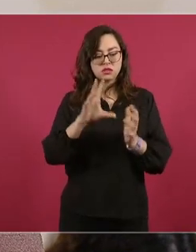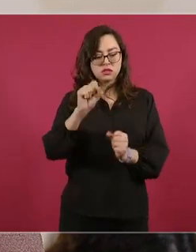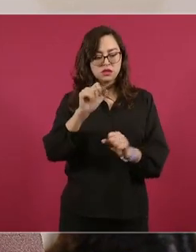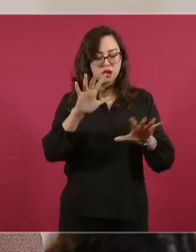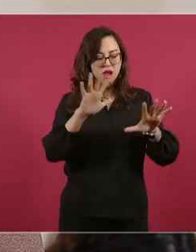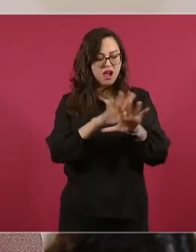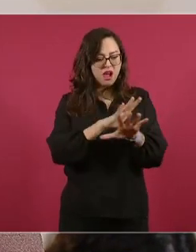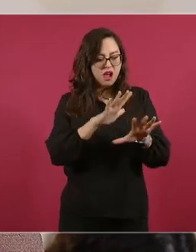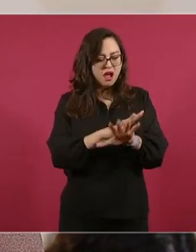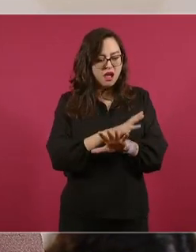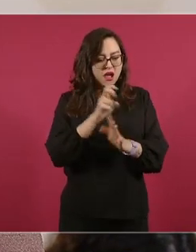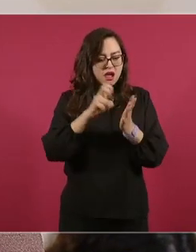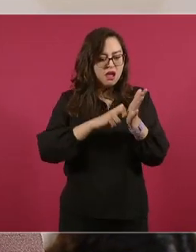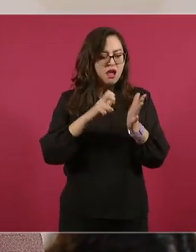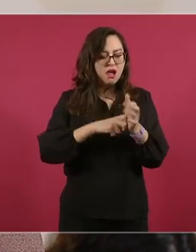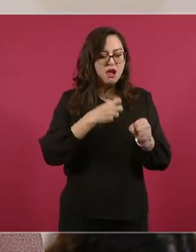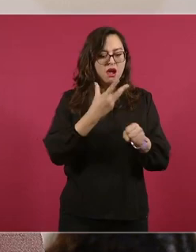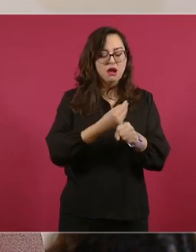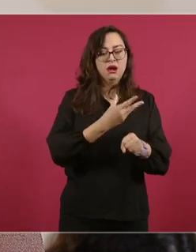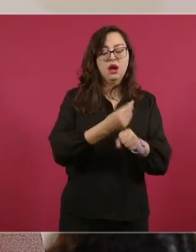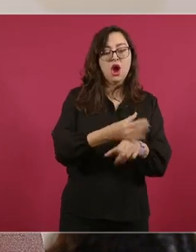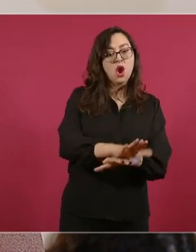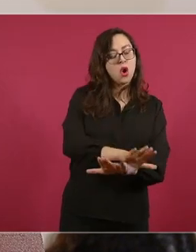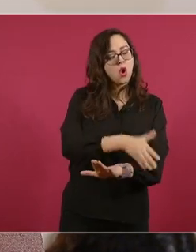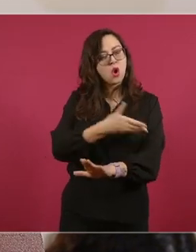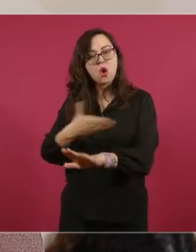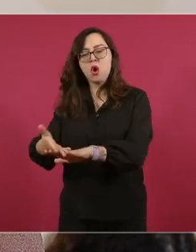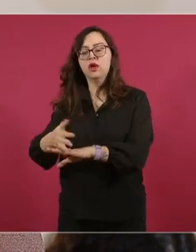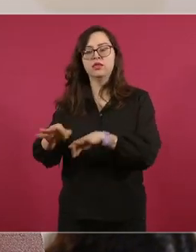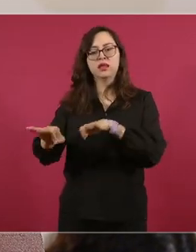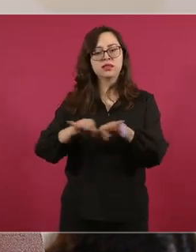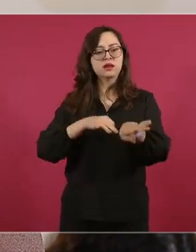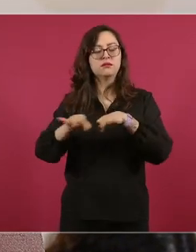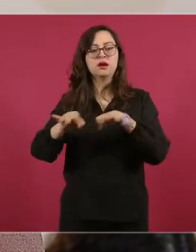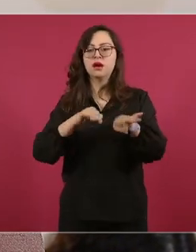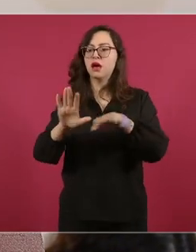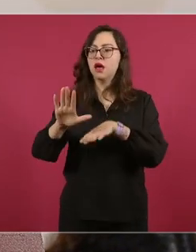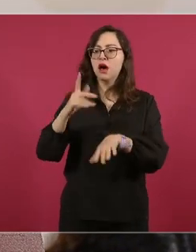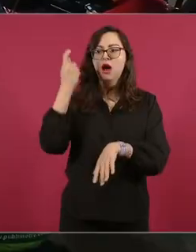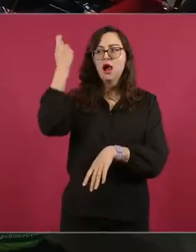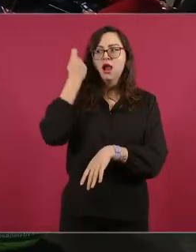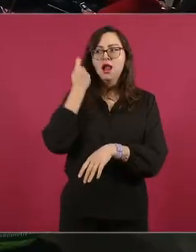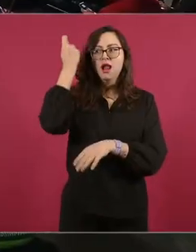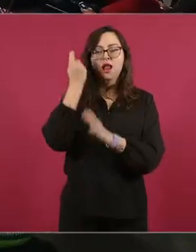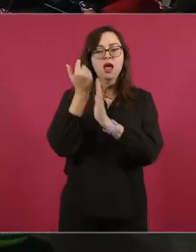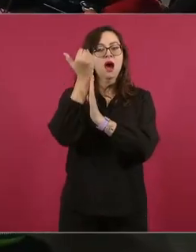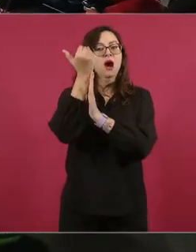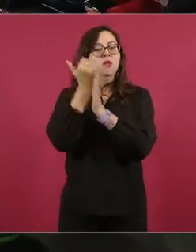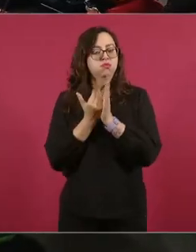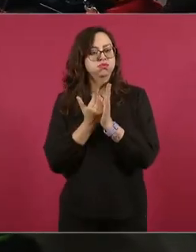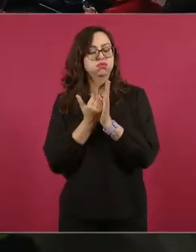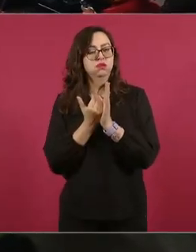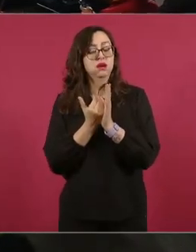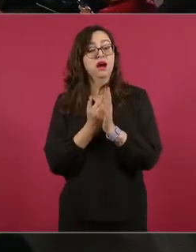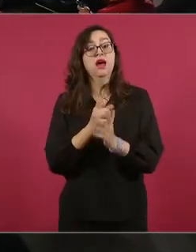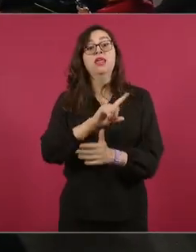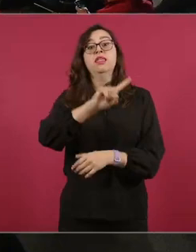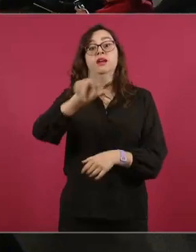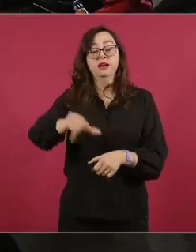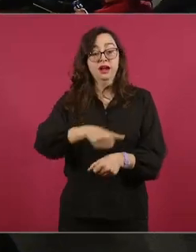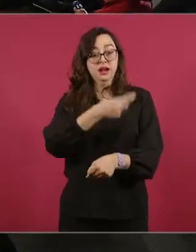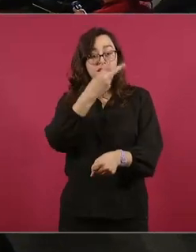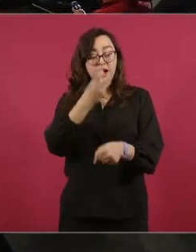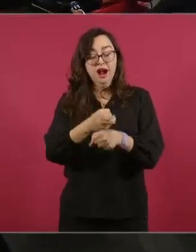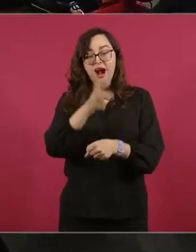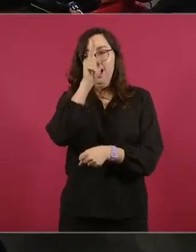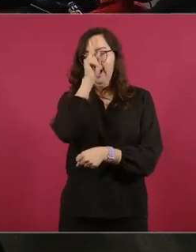En el caso de la jubilación a los trabajadores en general, y luego cómo